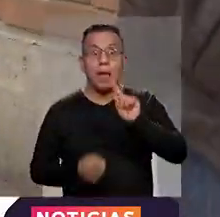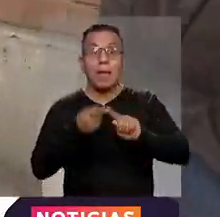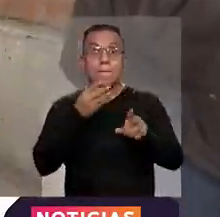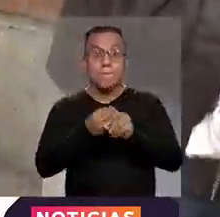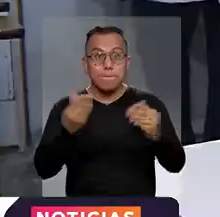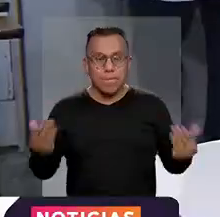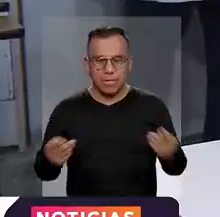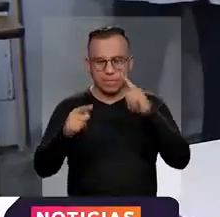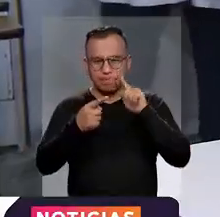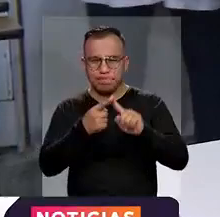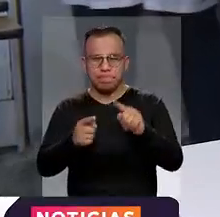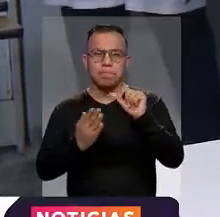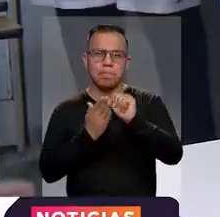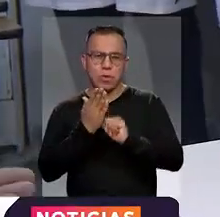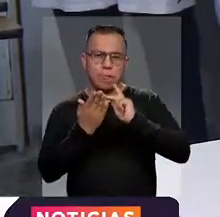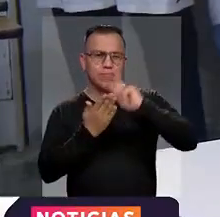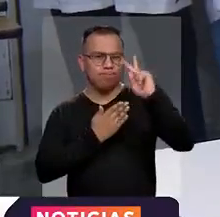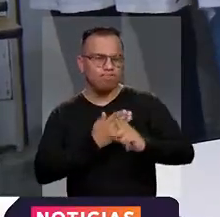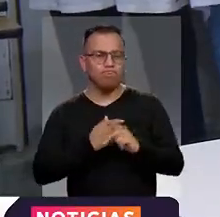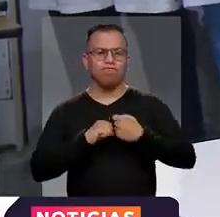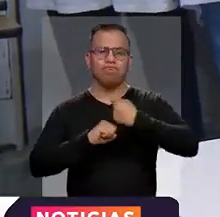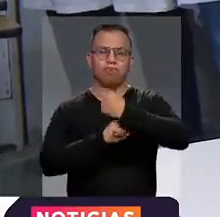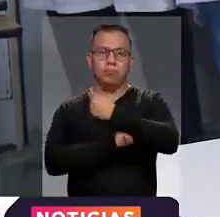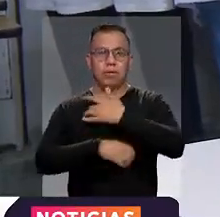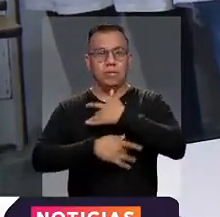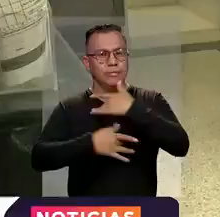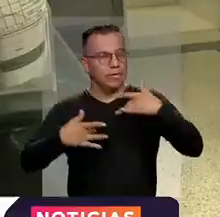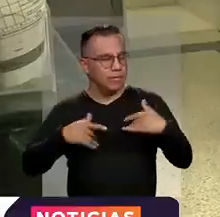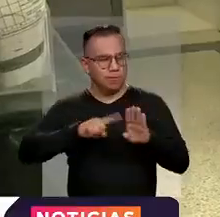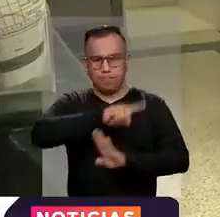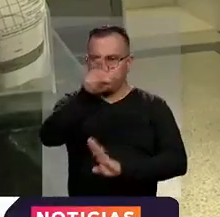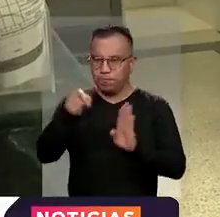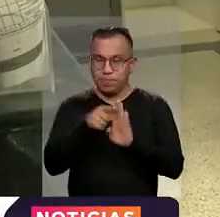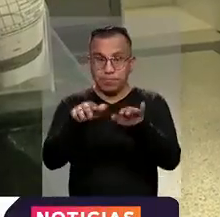programas encaminados a fortalecer el sistema de salud en todo el territorio nacional.